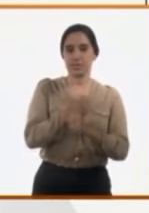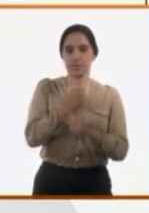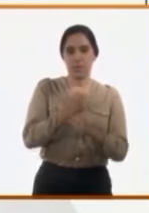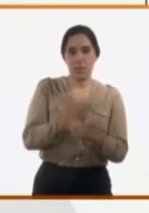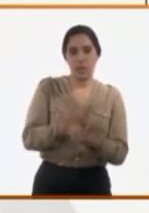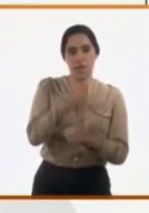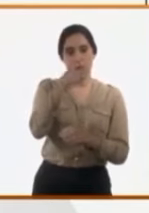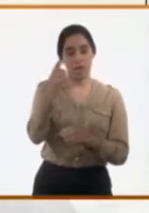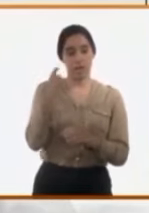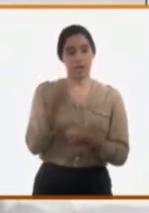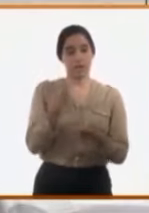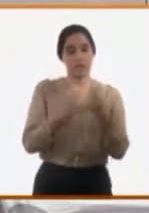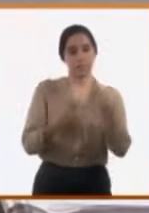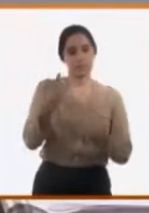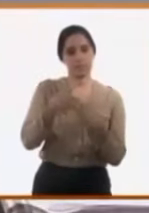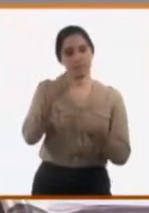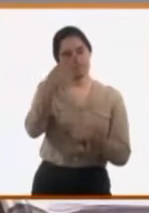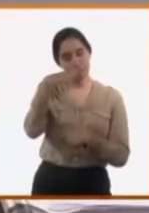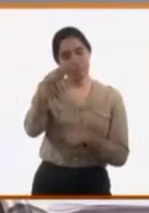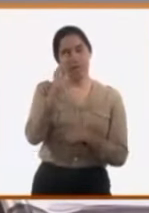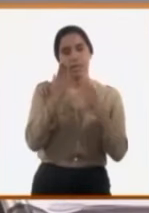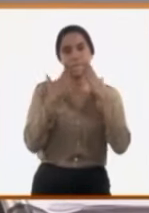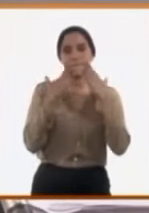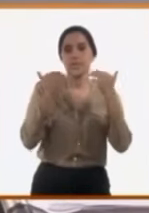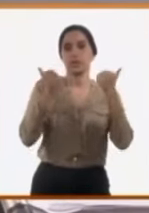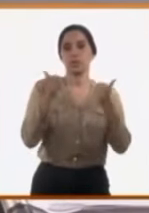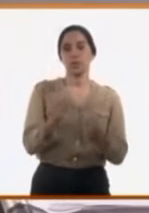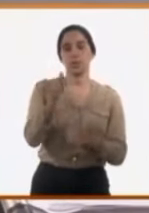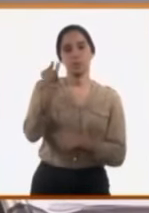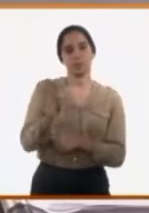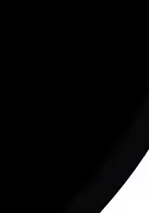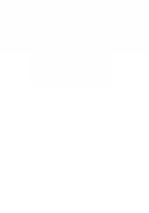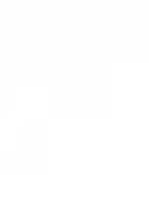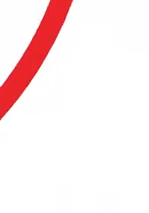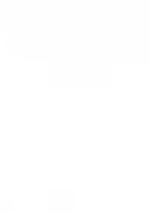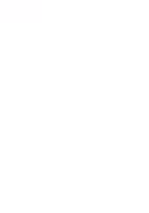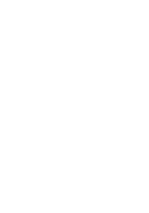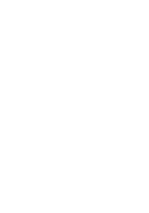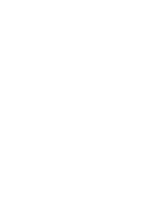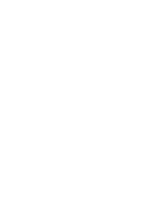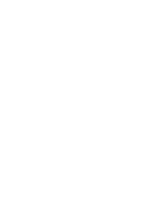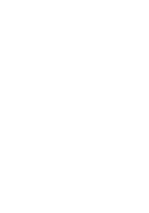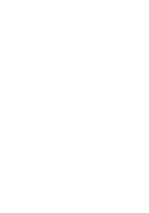para ser mejores seres humanos y también mejores revolucionarios